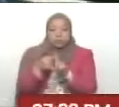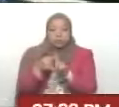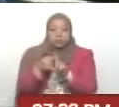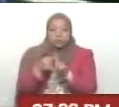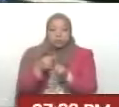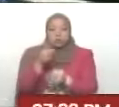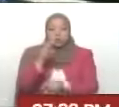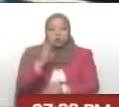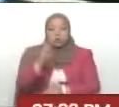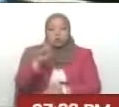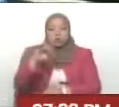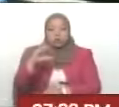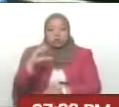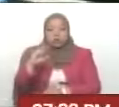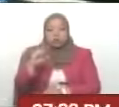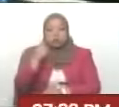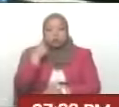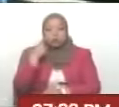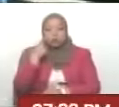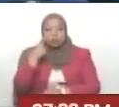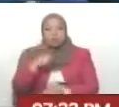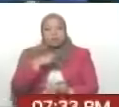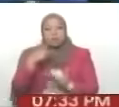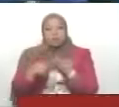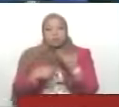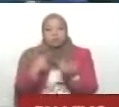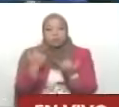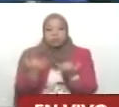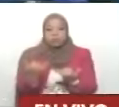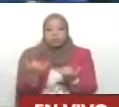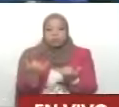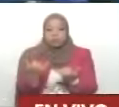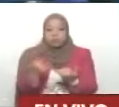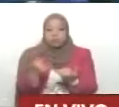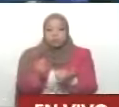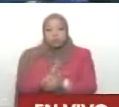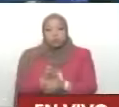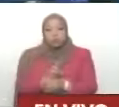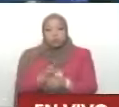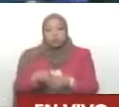¿verdad? Y si usted ha observado la posibilidad, fíjese que ahora voy directamente a